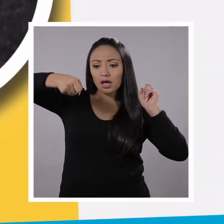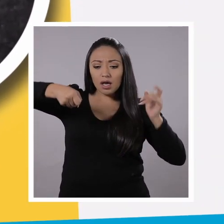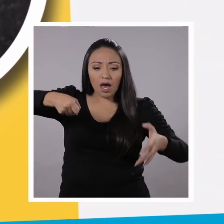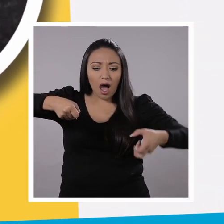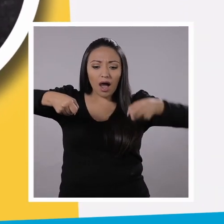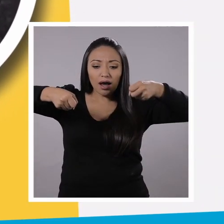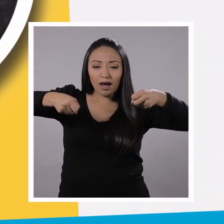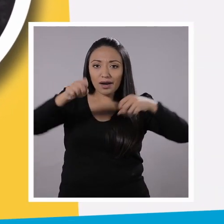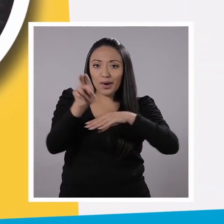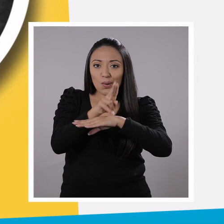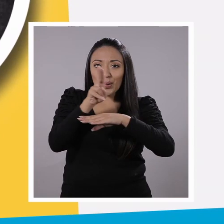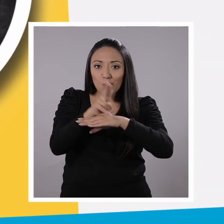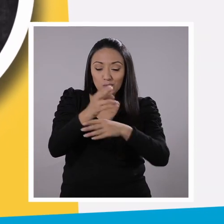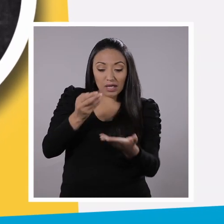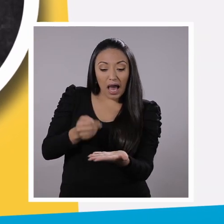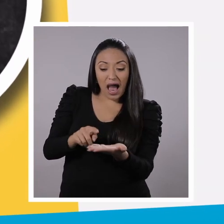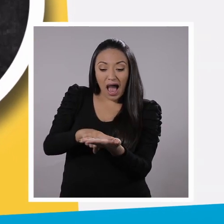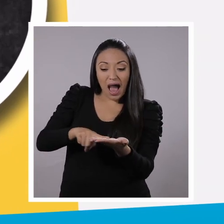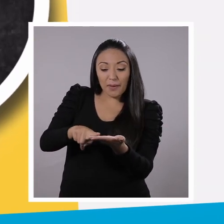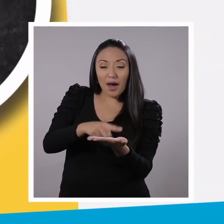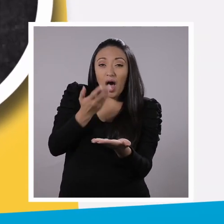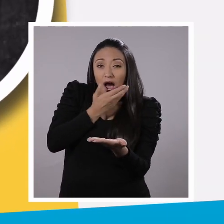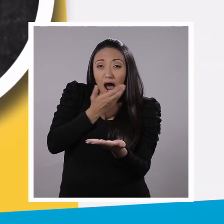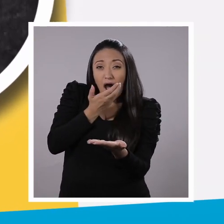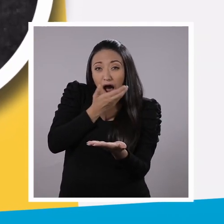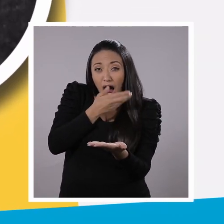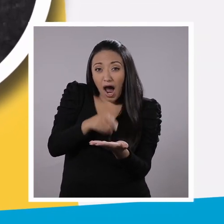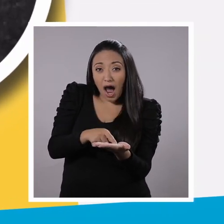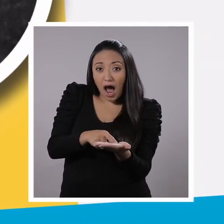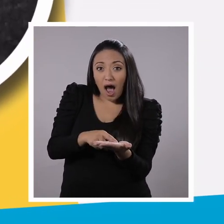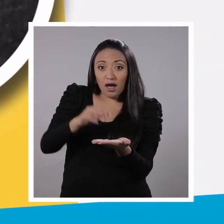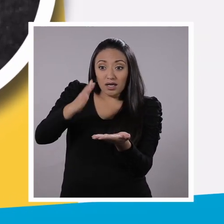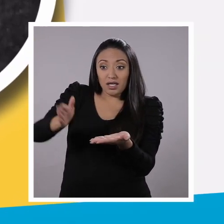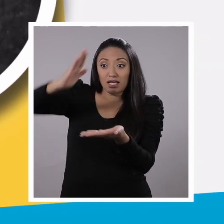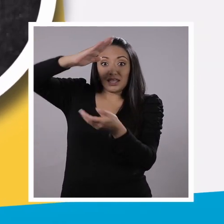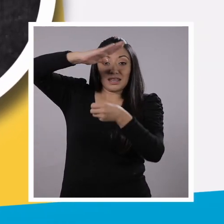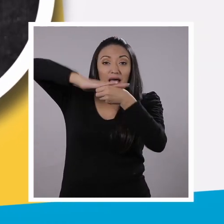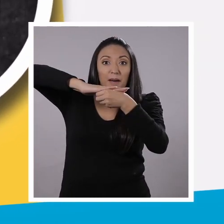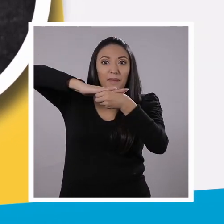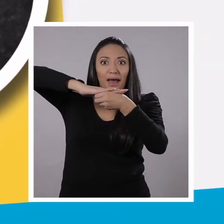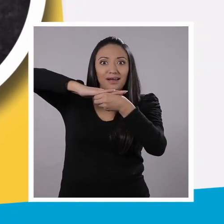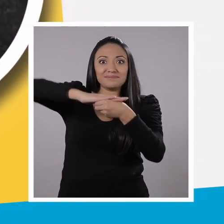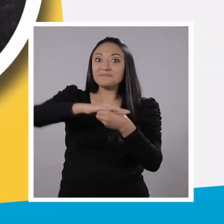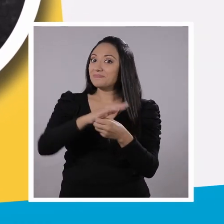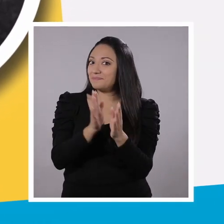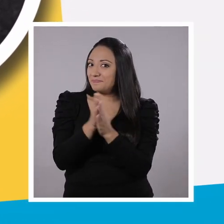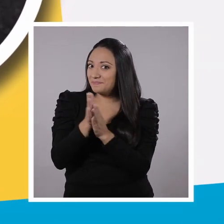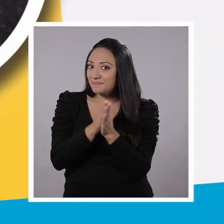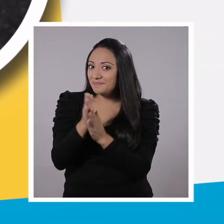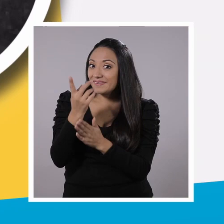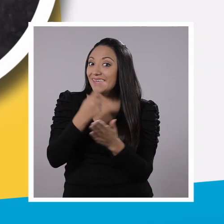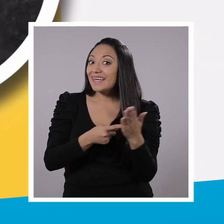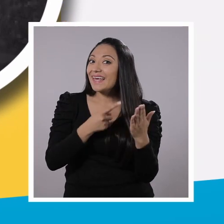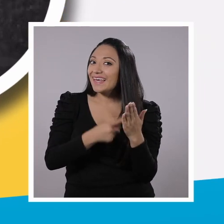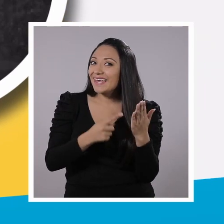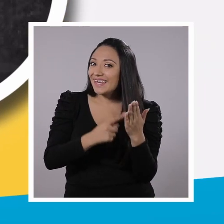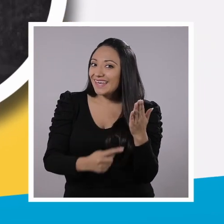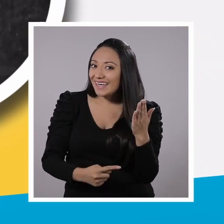agarran. Cuando me usan, la base me quema y la boca me tapan. ¿Qué será, qué será, qué